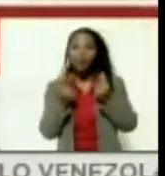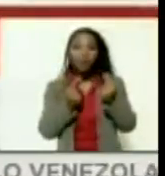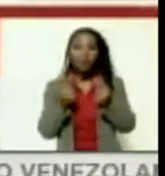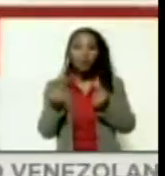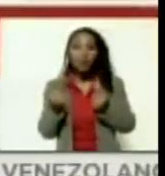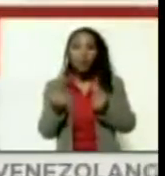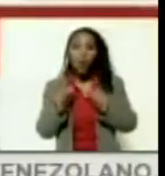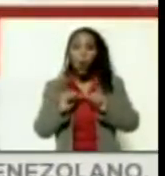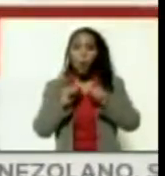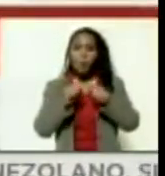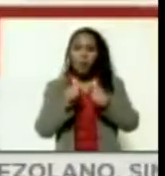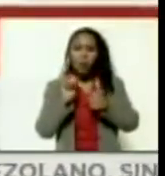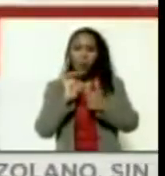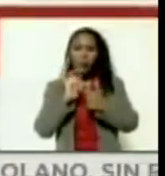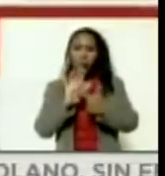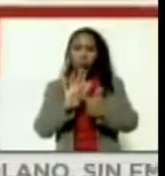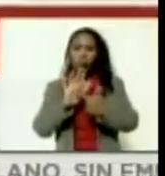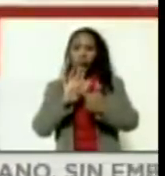y comenzaron a aparecer